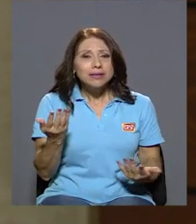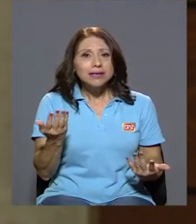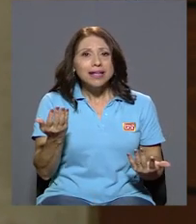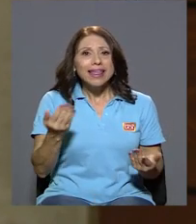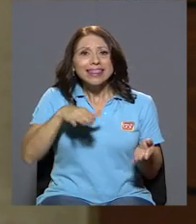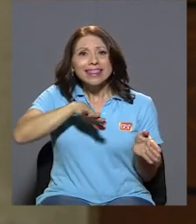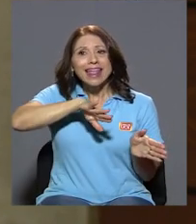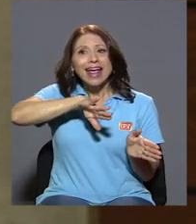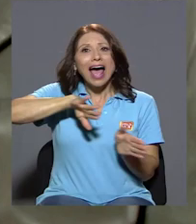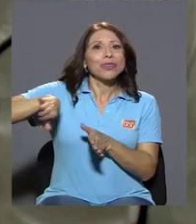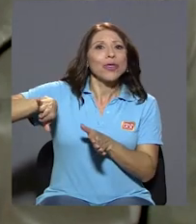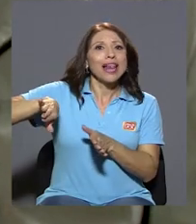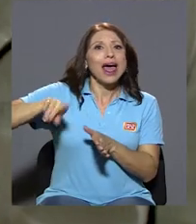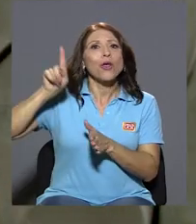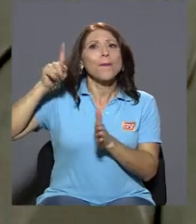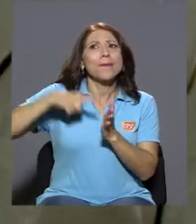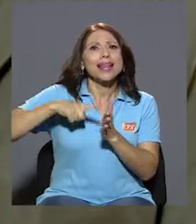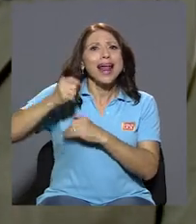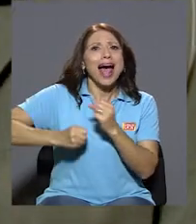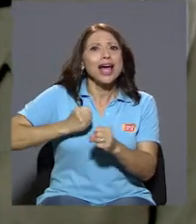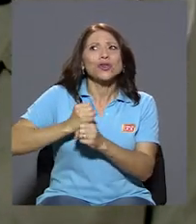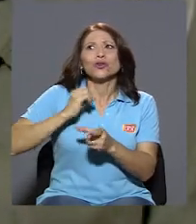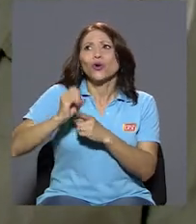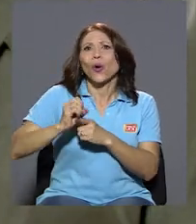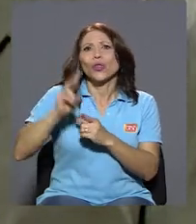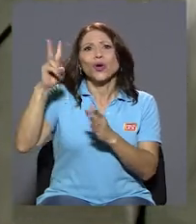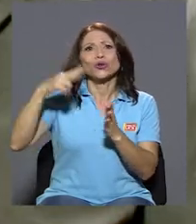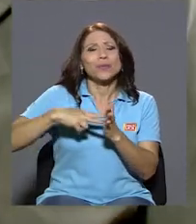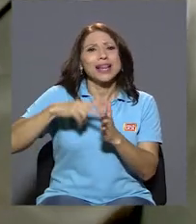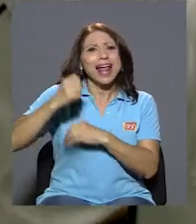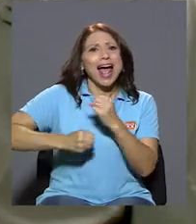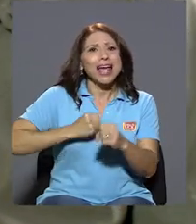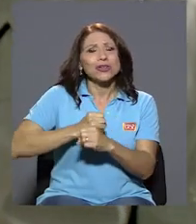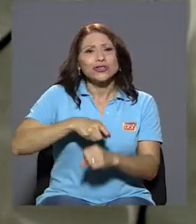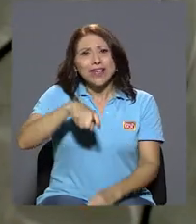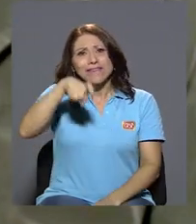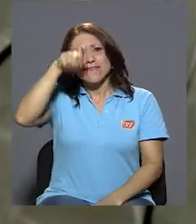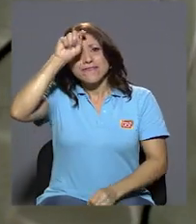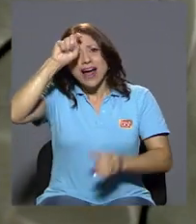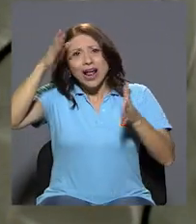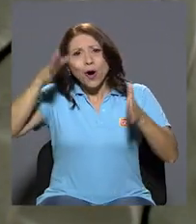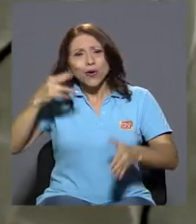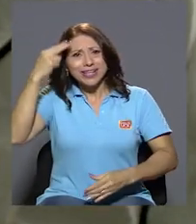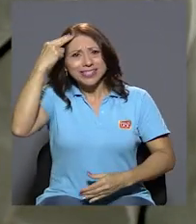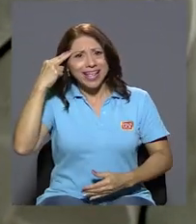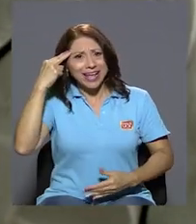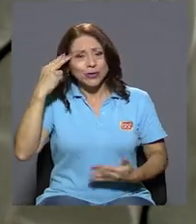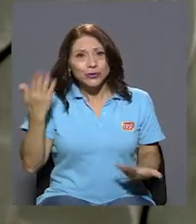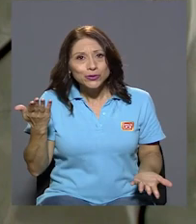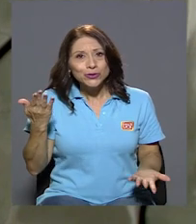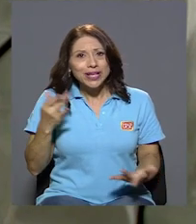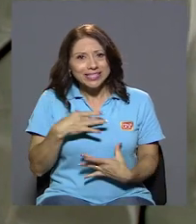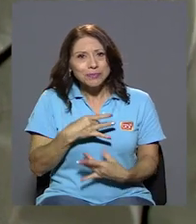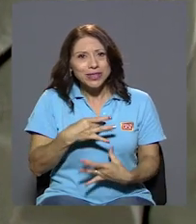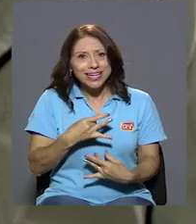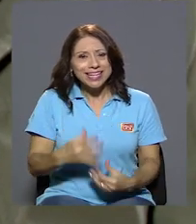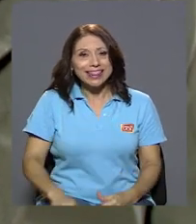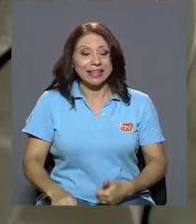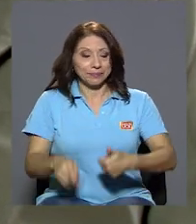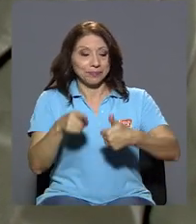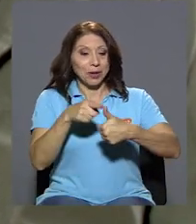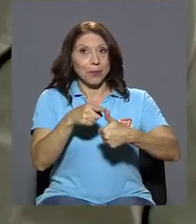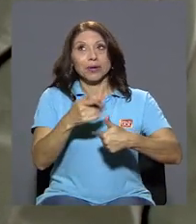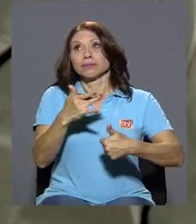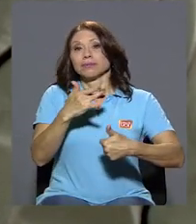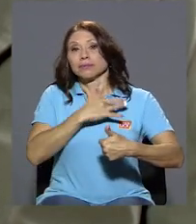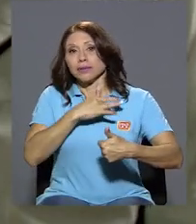2.000 años de faraones make 2b la vía interesante entonces es necesario bueno el segundo punto